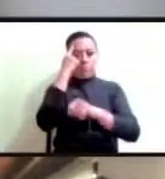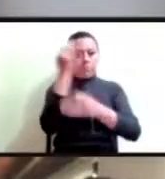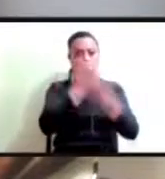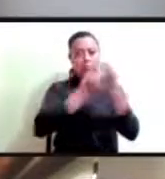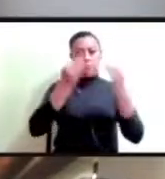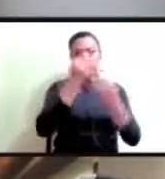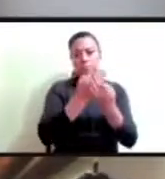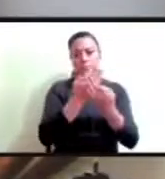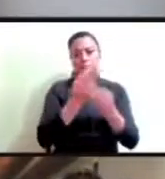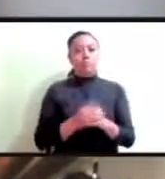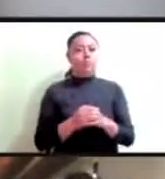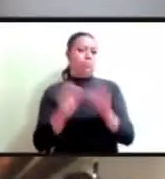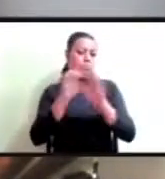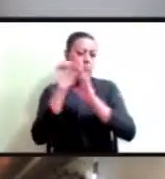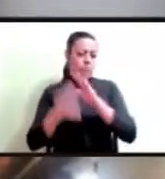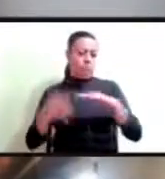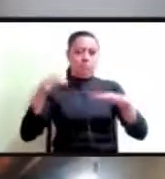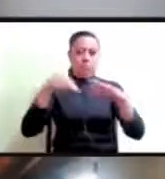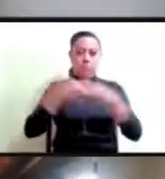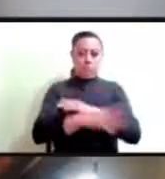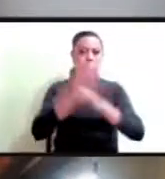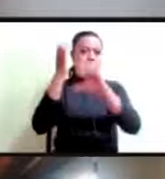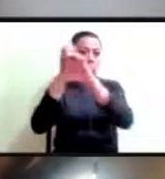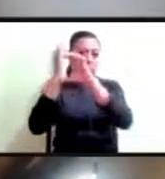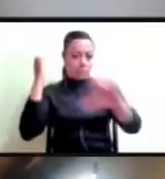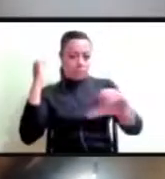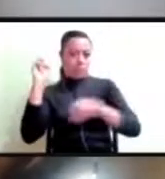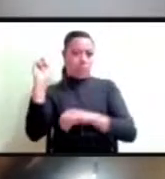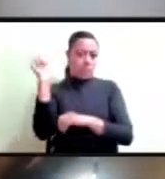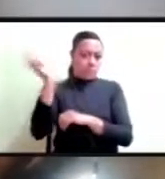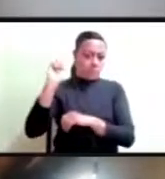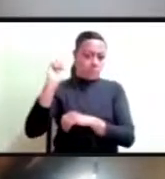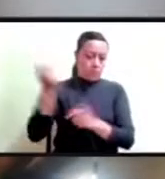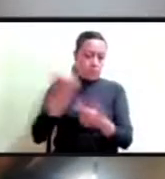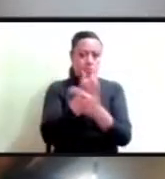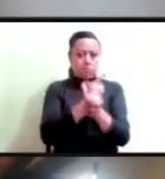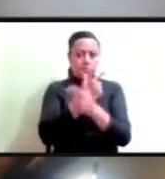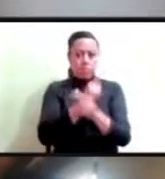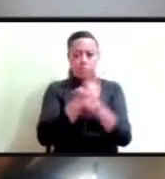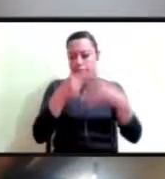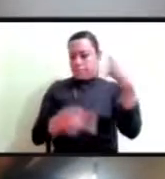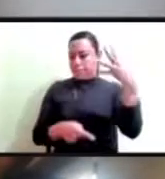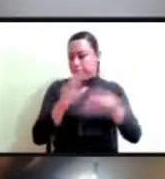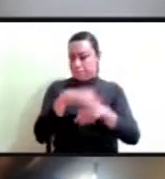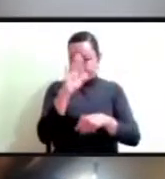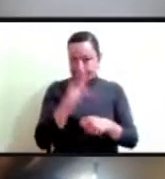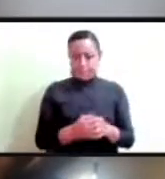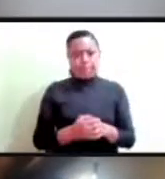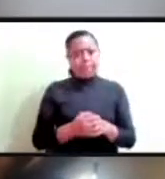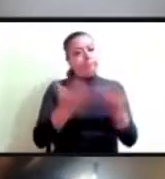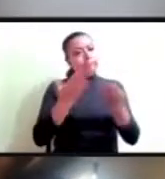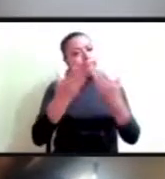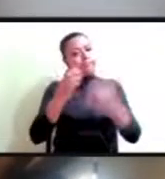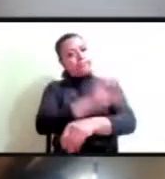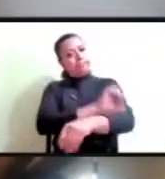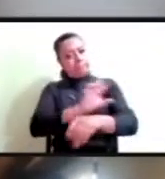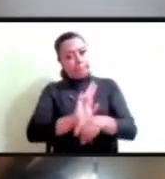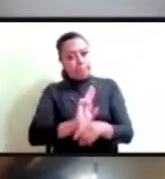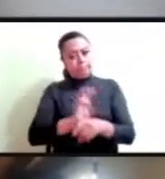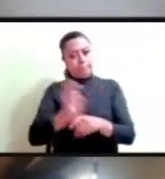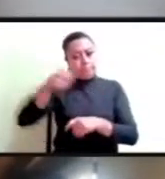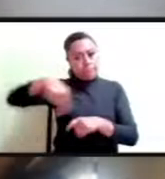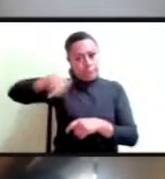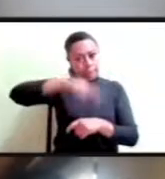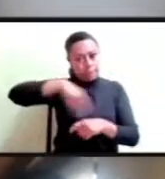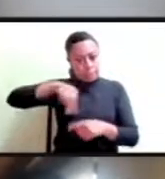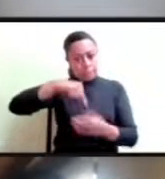metro, autobuses, microbuses, taxi, entre otros. La coordinación entre dichos centros es fundamental, ya